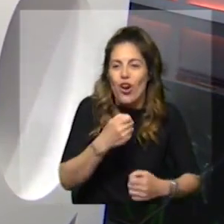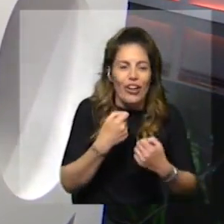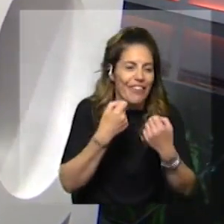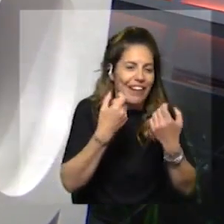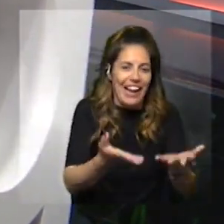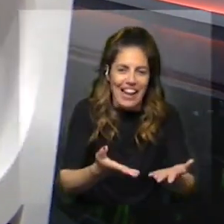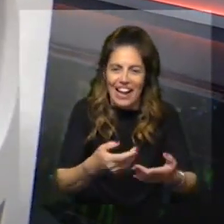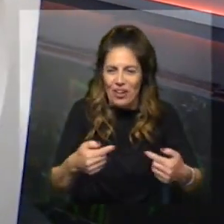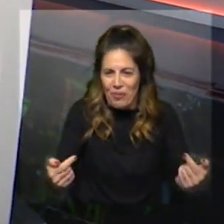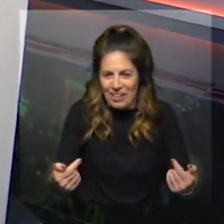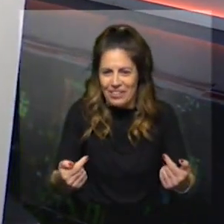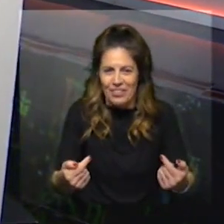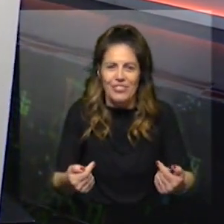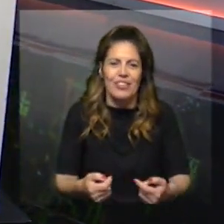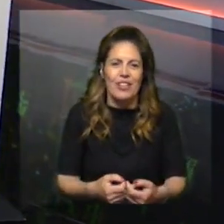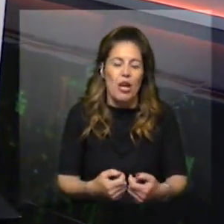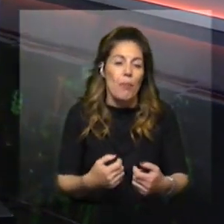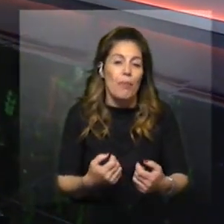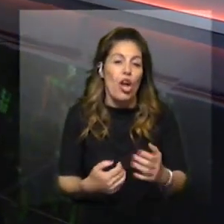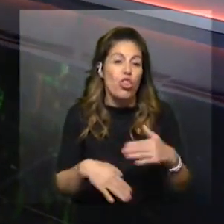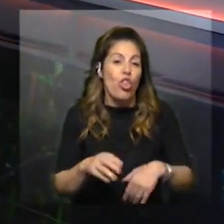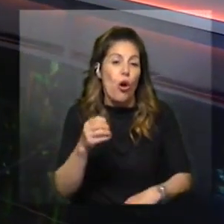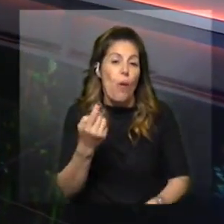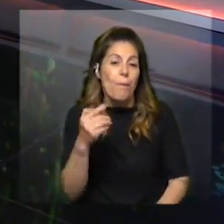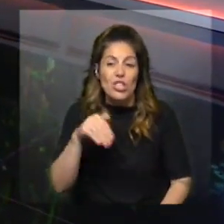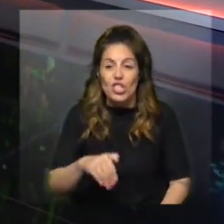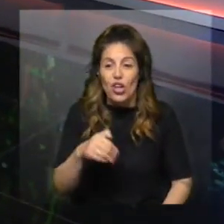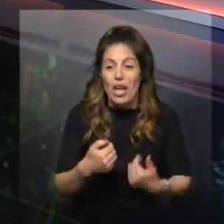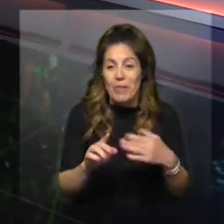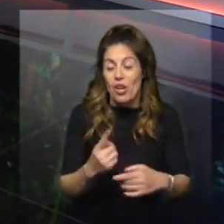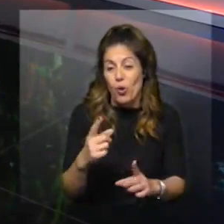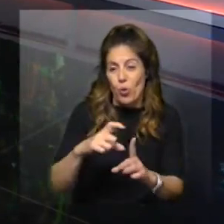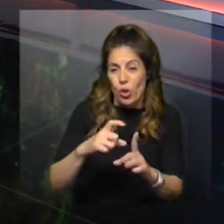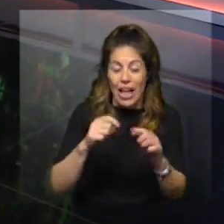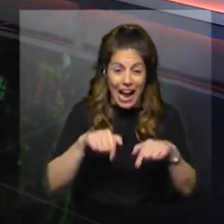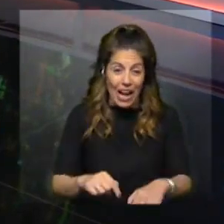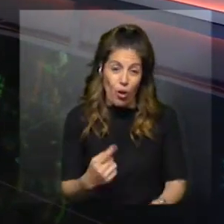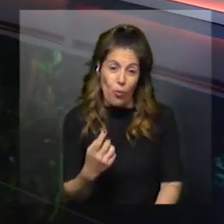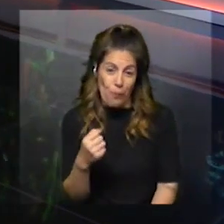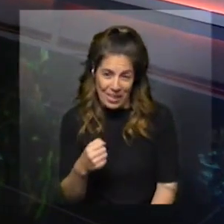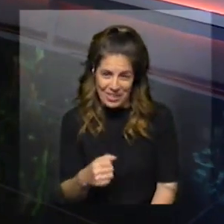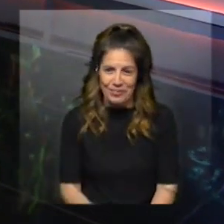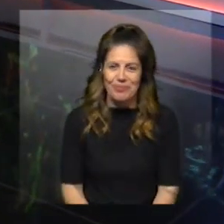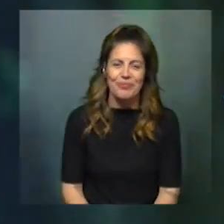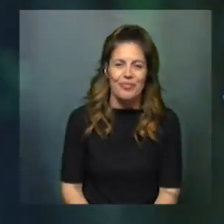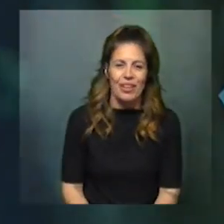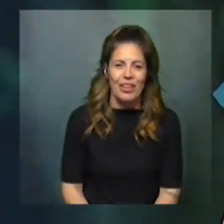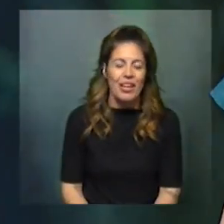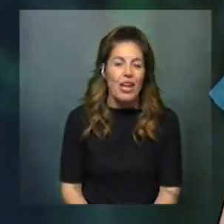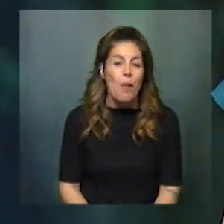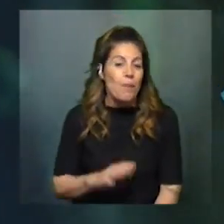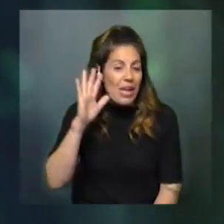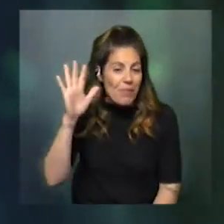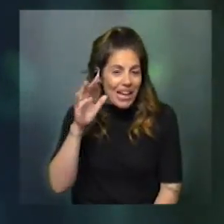poco. Bueno, todo millón empieza con un dólar, así claro, que, por favor. Y acá con un peso. Bien, escucha, me imagino que igual,